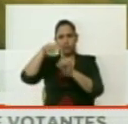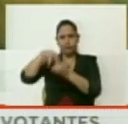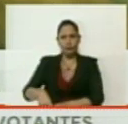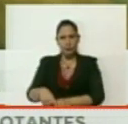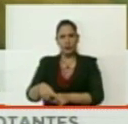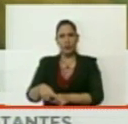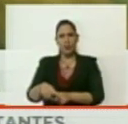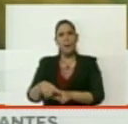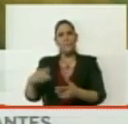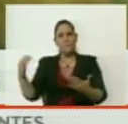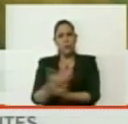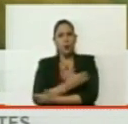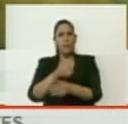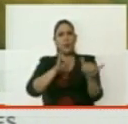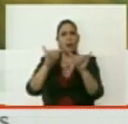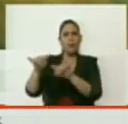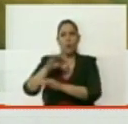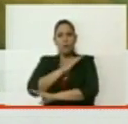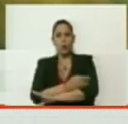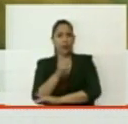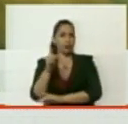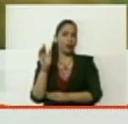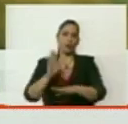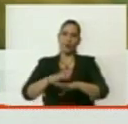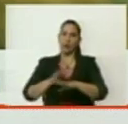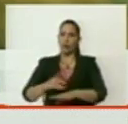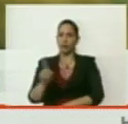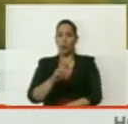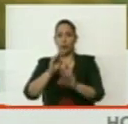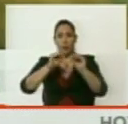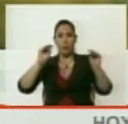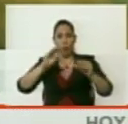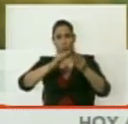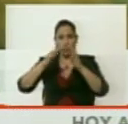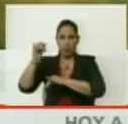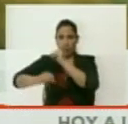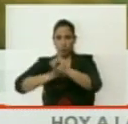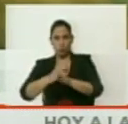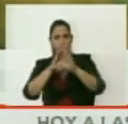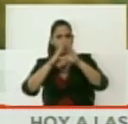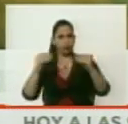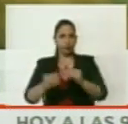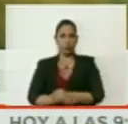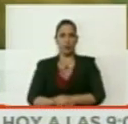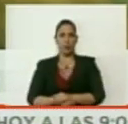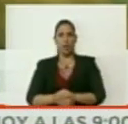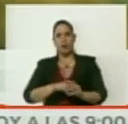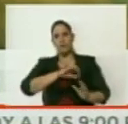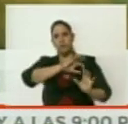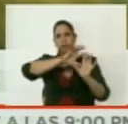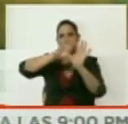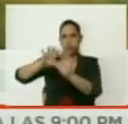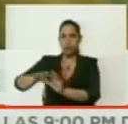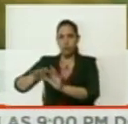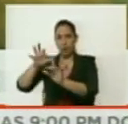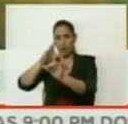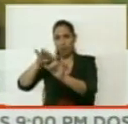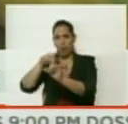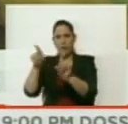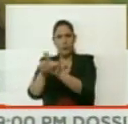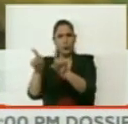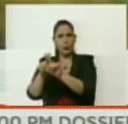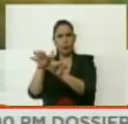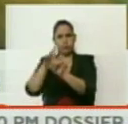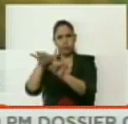mismo del poder. Y eso no va a ocurrir. O sea, yo le hago un llamado a la comunidad internacional toda y a los que asistieron engañados, porque así como engañaron